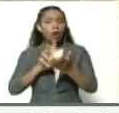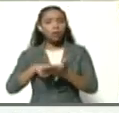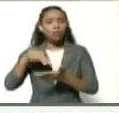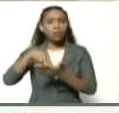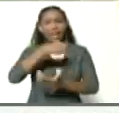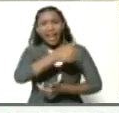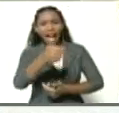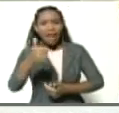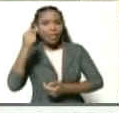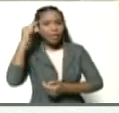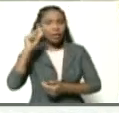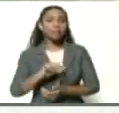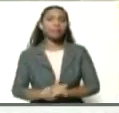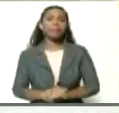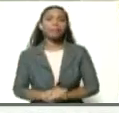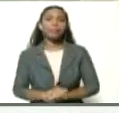día